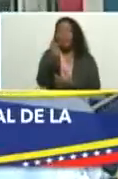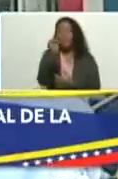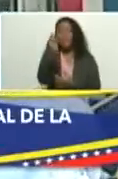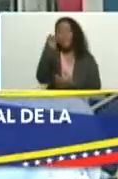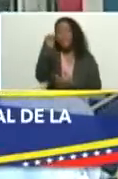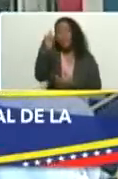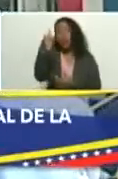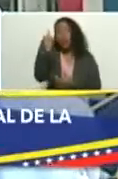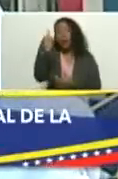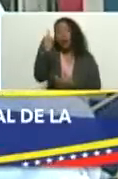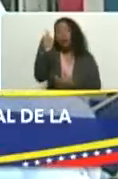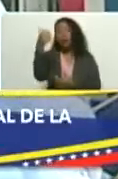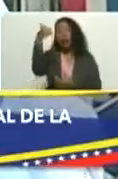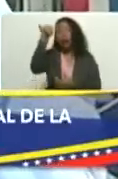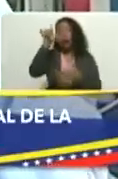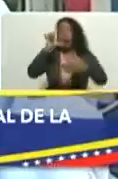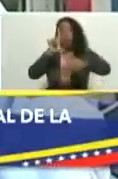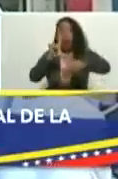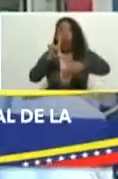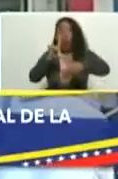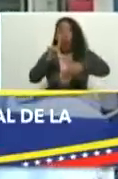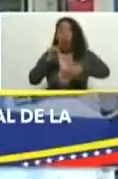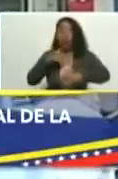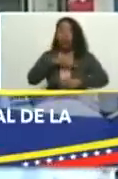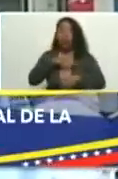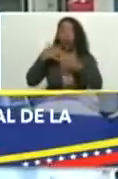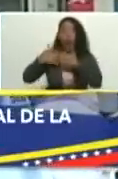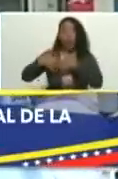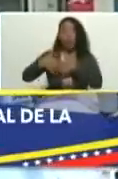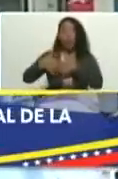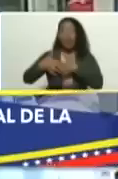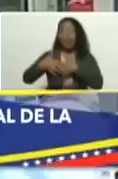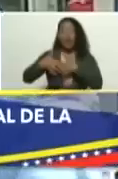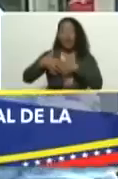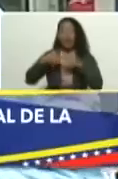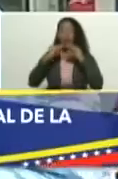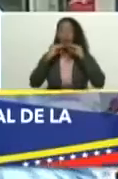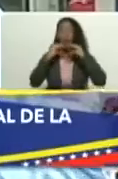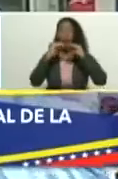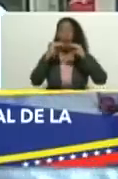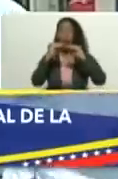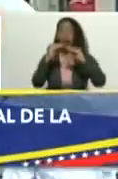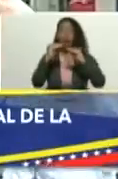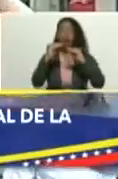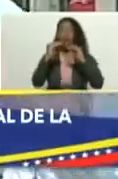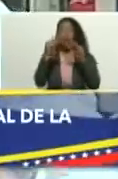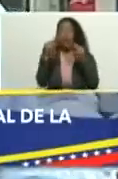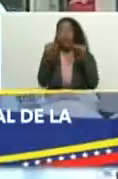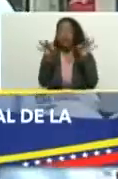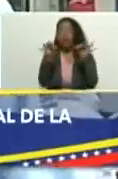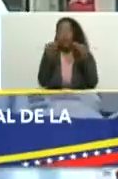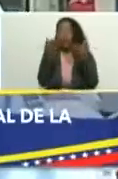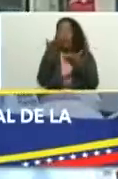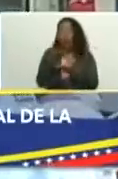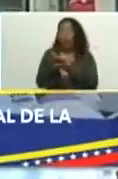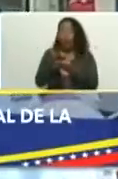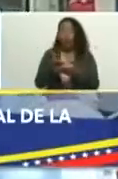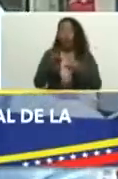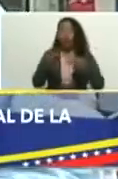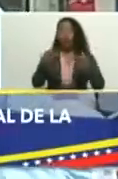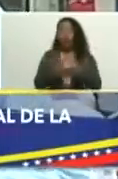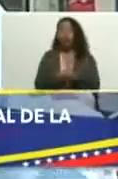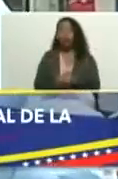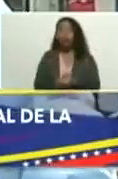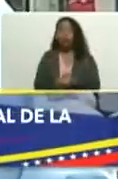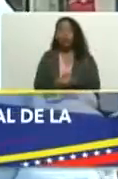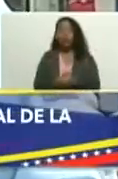de Latinoamérica. Somos una empresa de laminados de aluminio de bajo espesor. Además de eso, abarcamos una gran cantidad de mercados, como